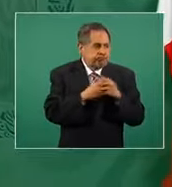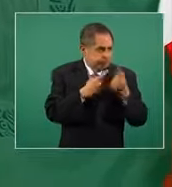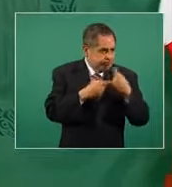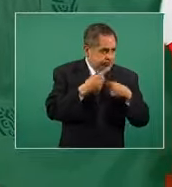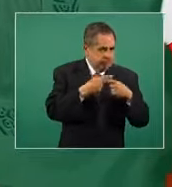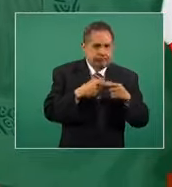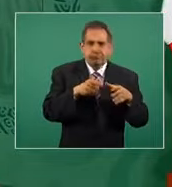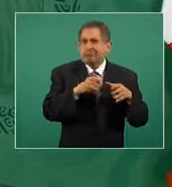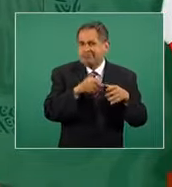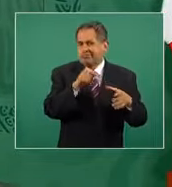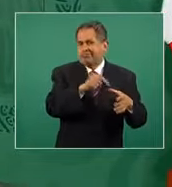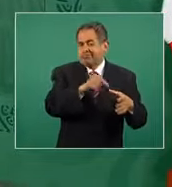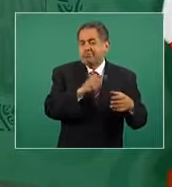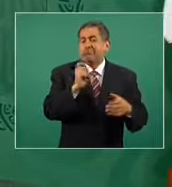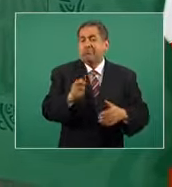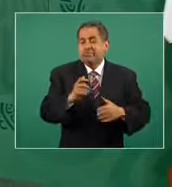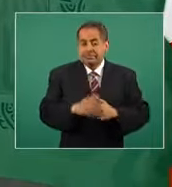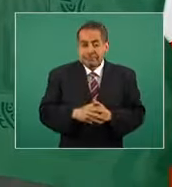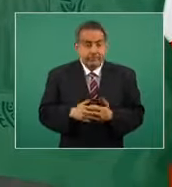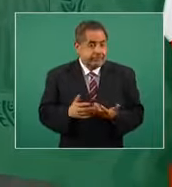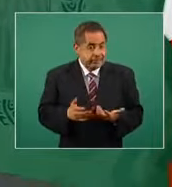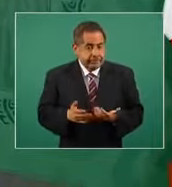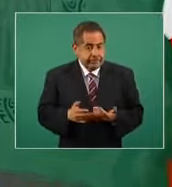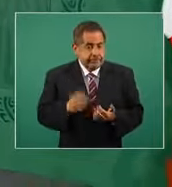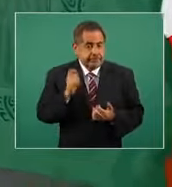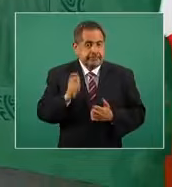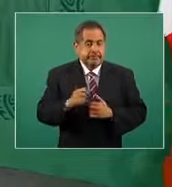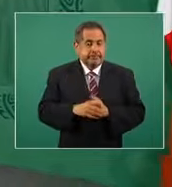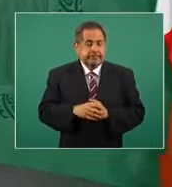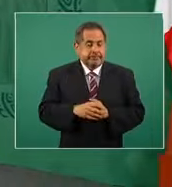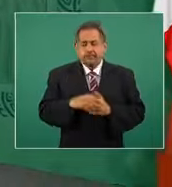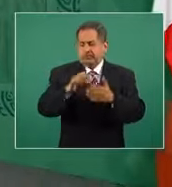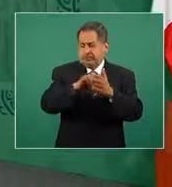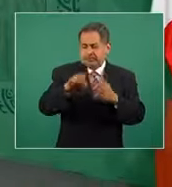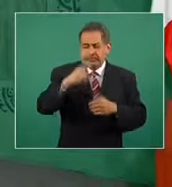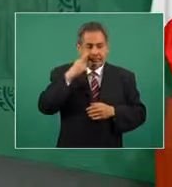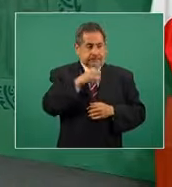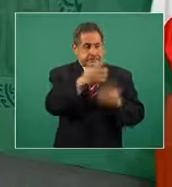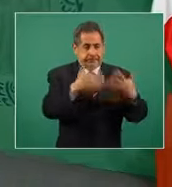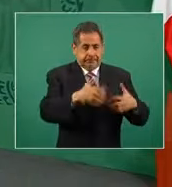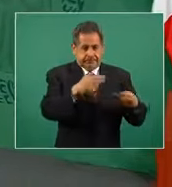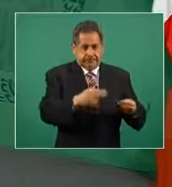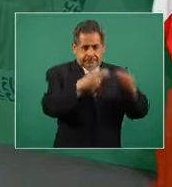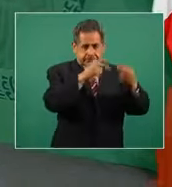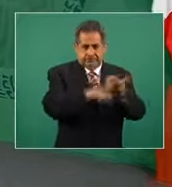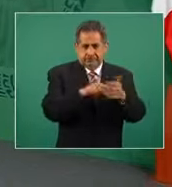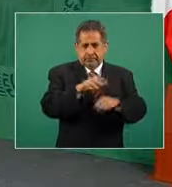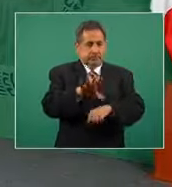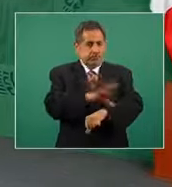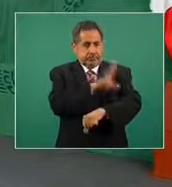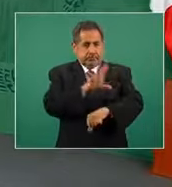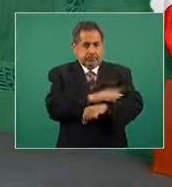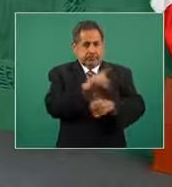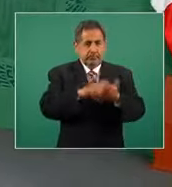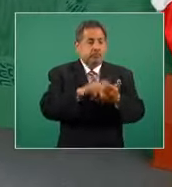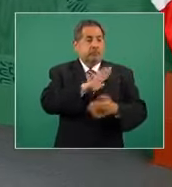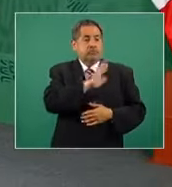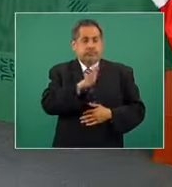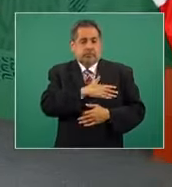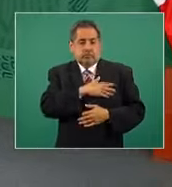al grado de que una empresa eléctrica